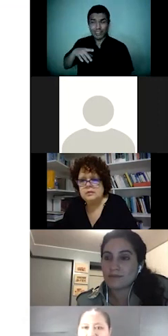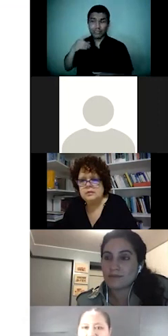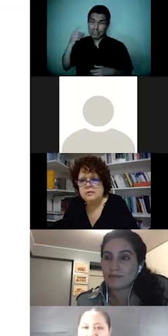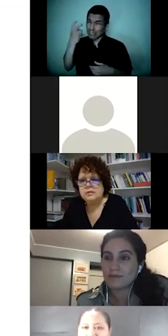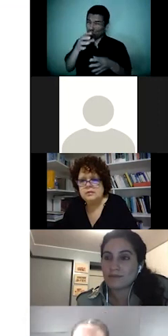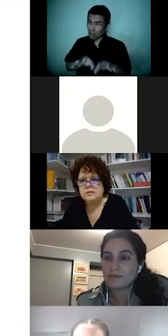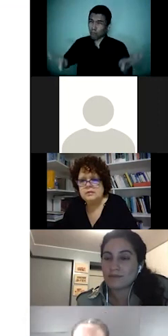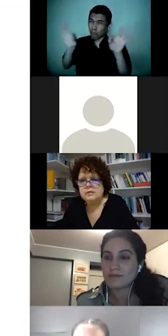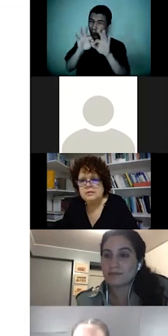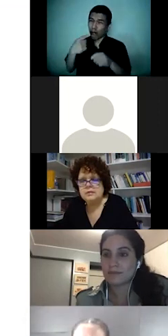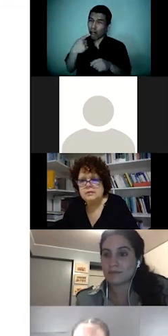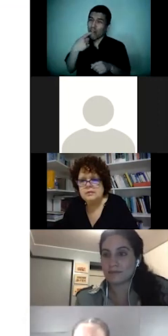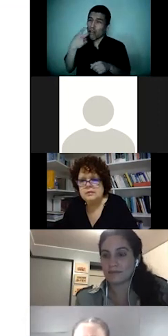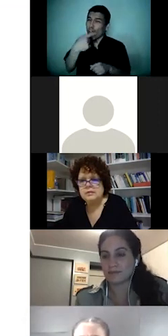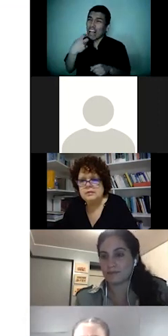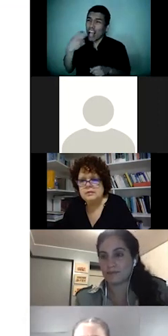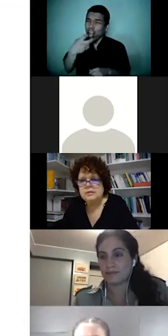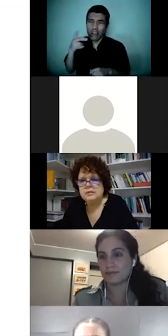Ok, de verdad,